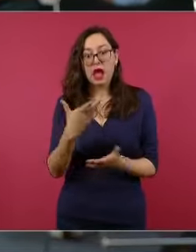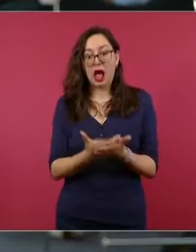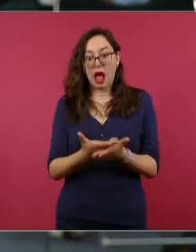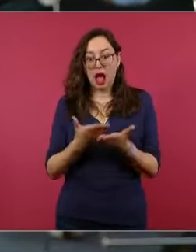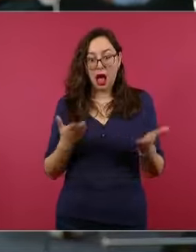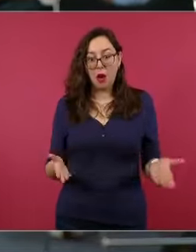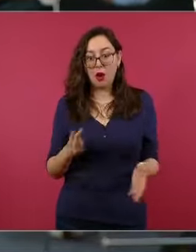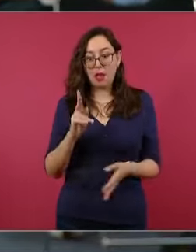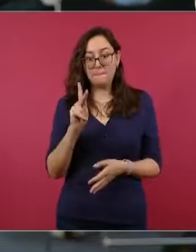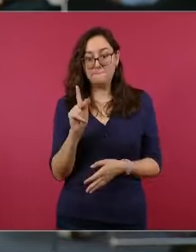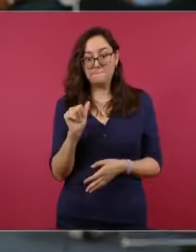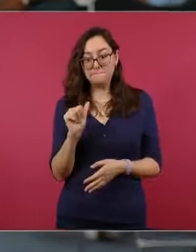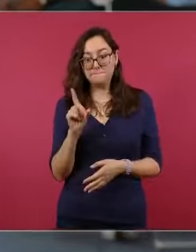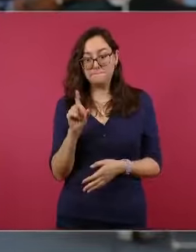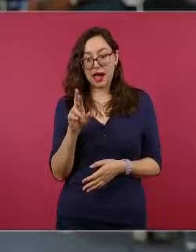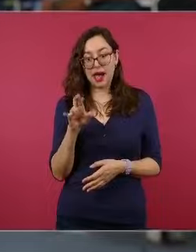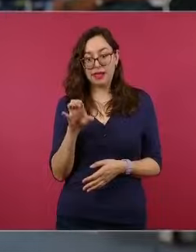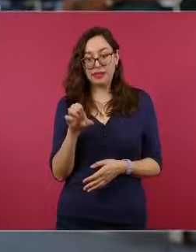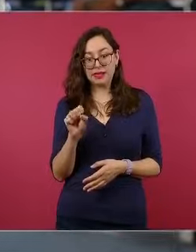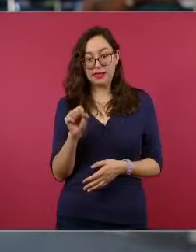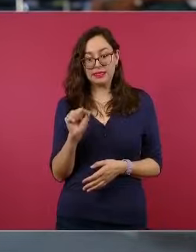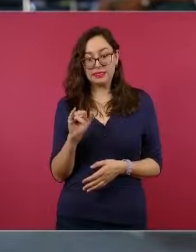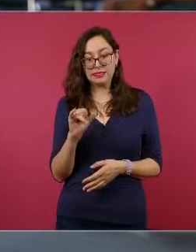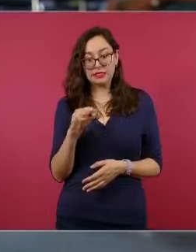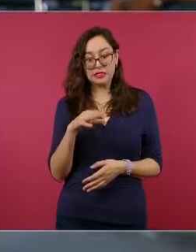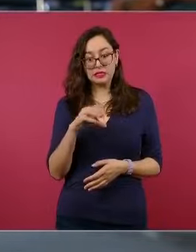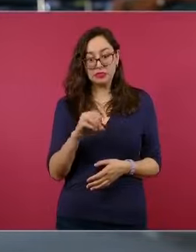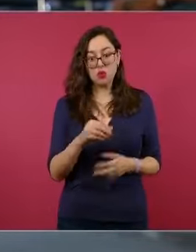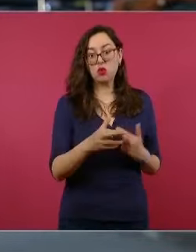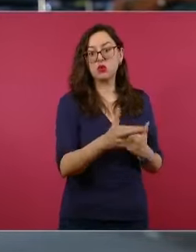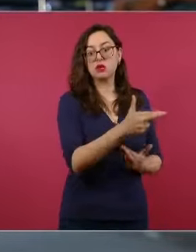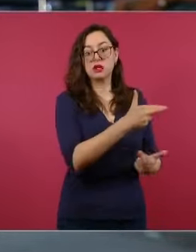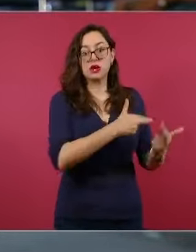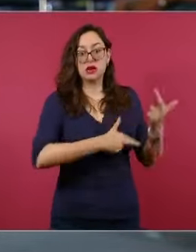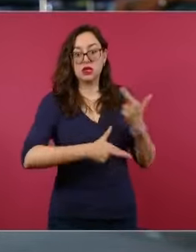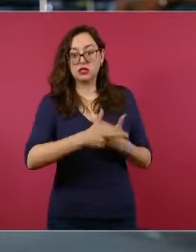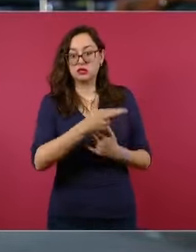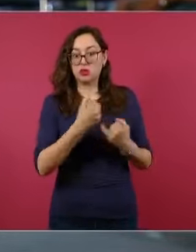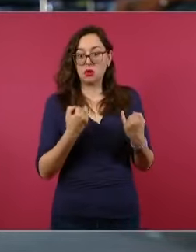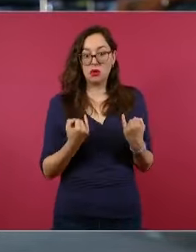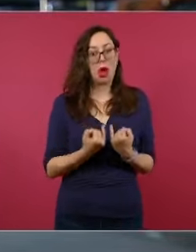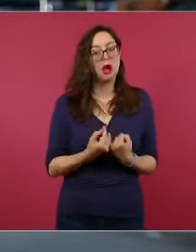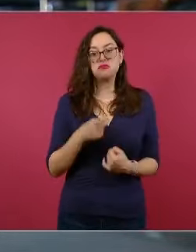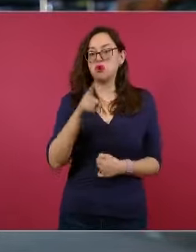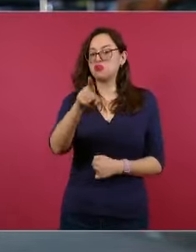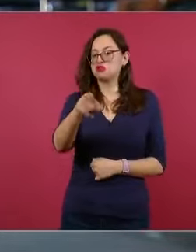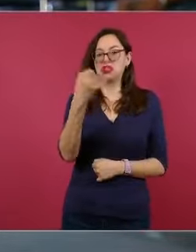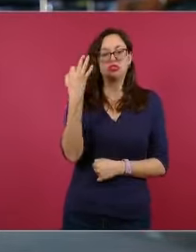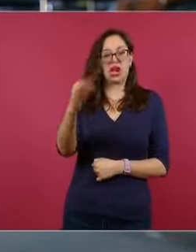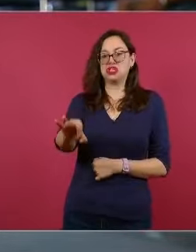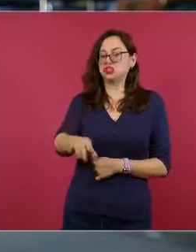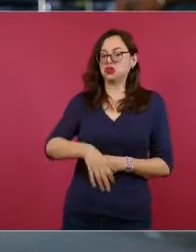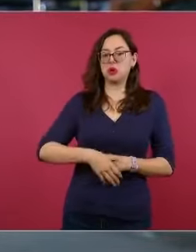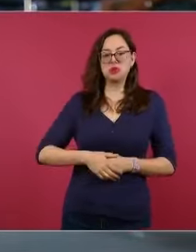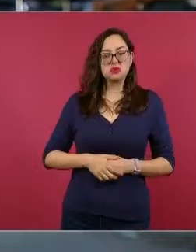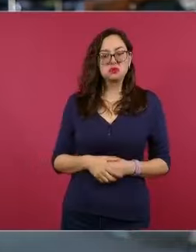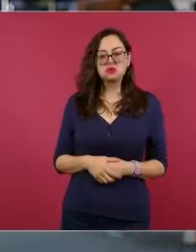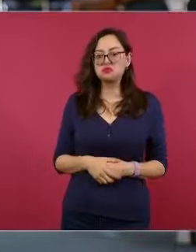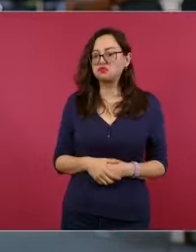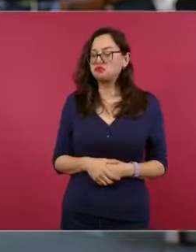sabe lo que es eso eso es una traición presidente a los honores usted tiene una deuda con los honores porque